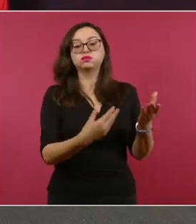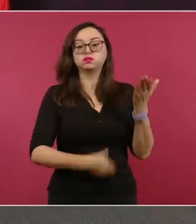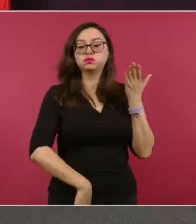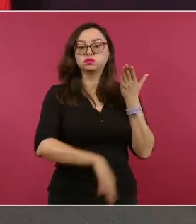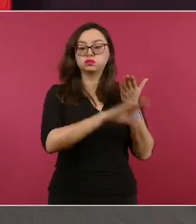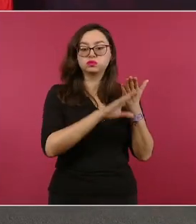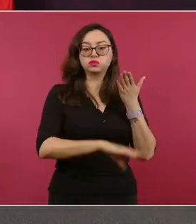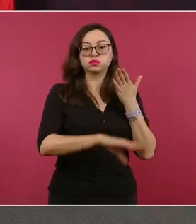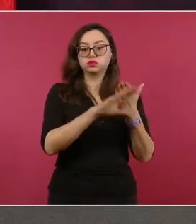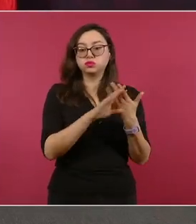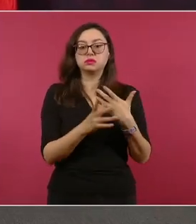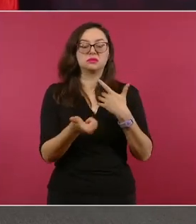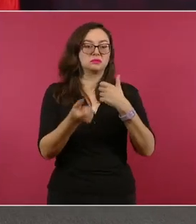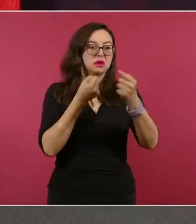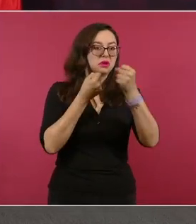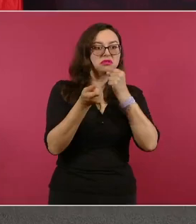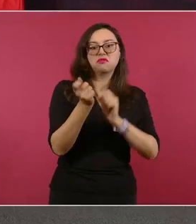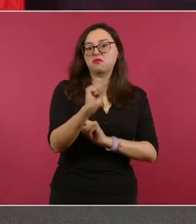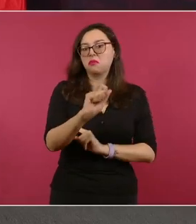y Loret de Mola,